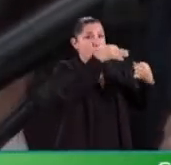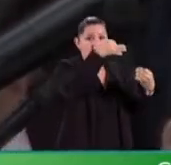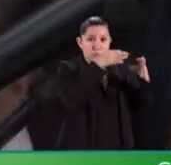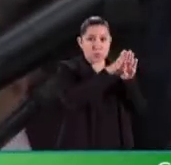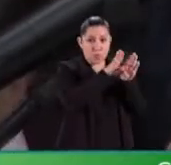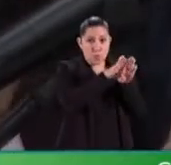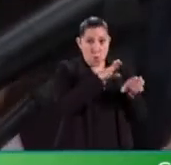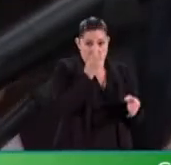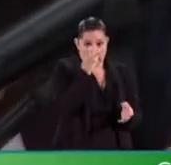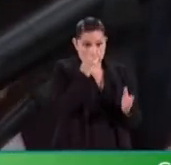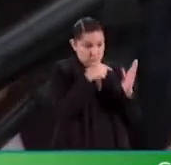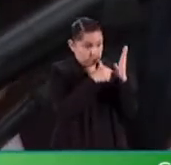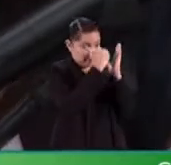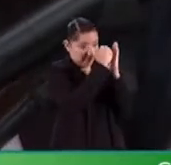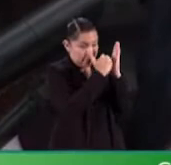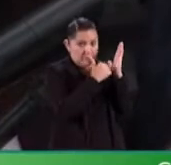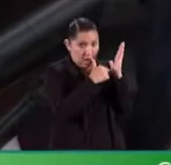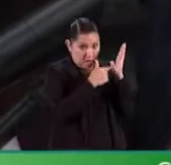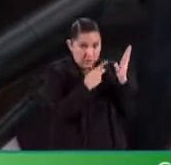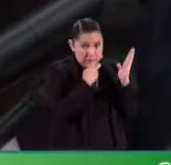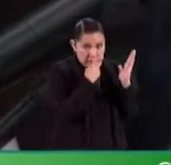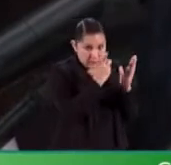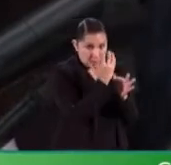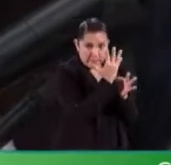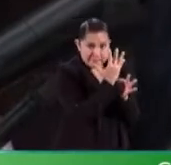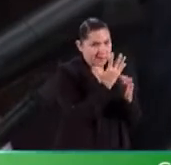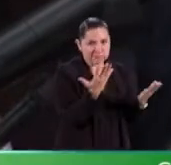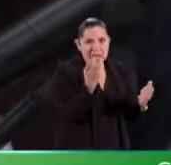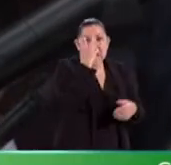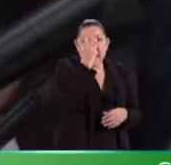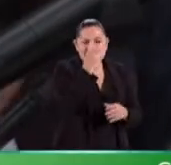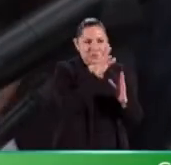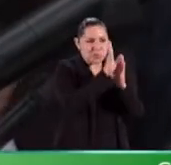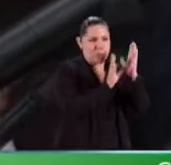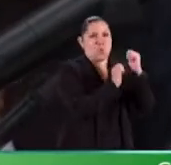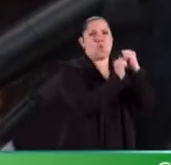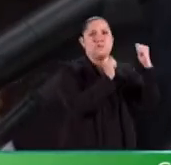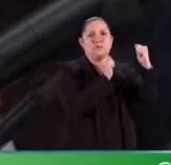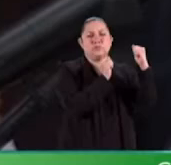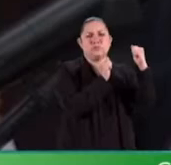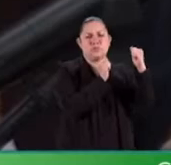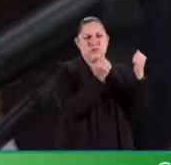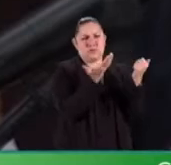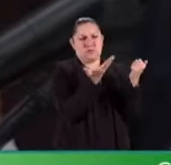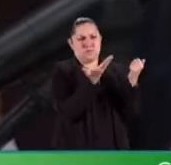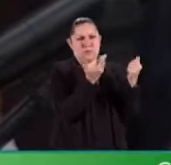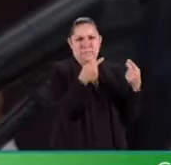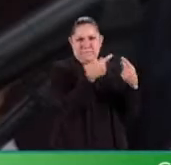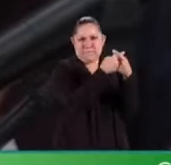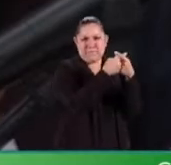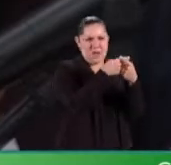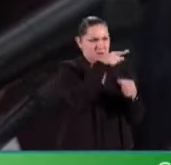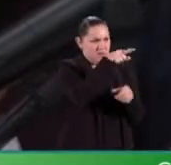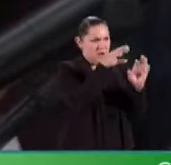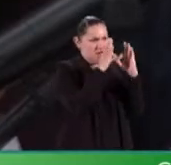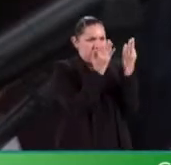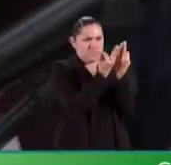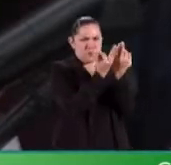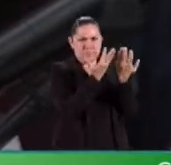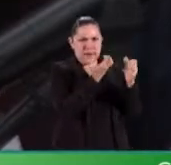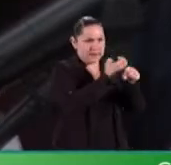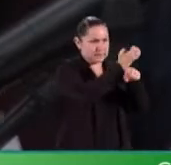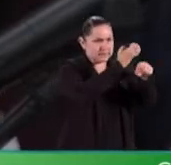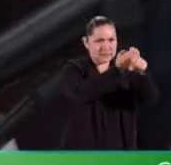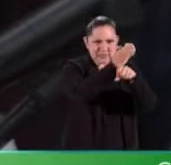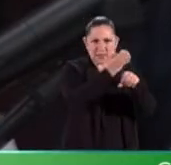del Poder Judicial. Va a generar esto una paradoja constitucional y quizá uno de los últimos clavos en el ataúd del federalismo mexicano